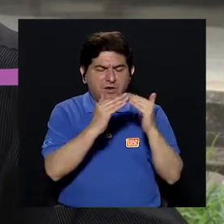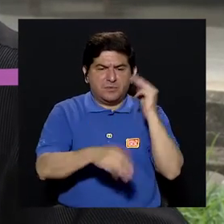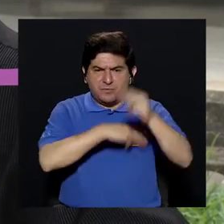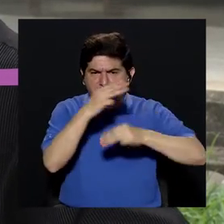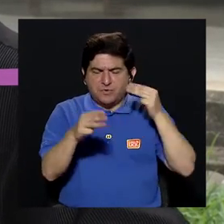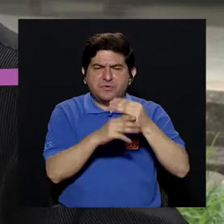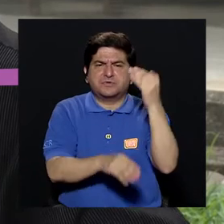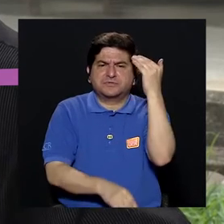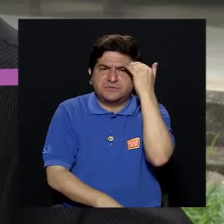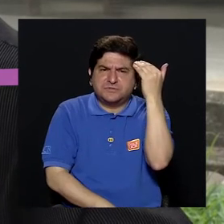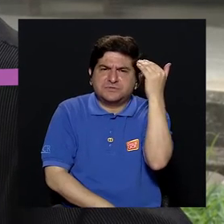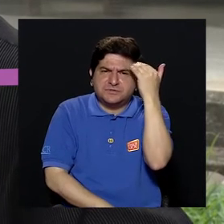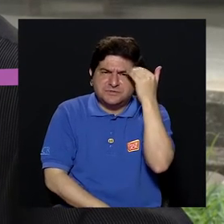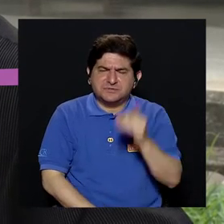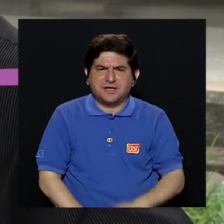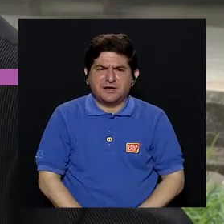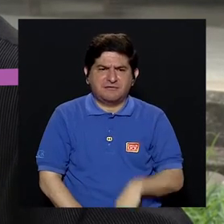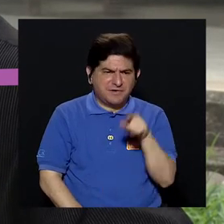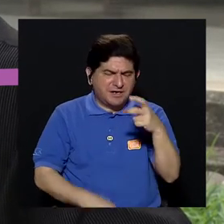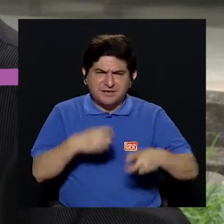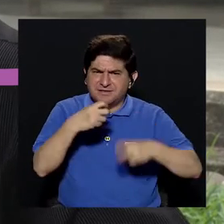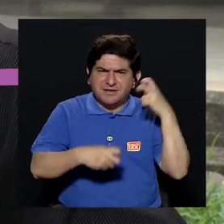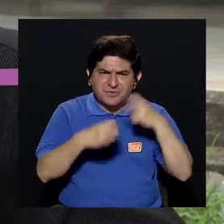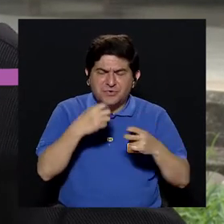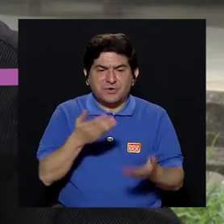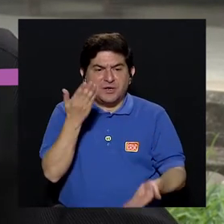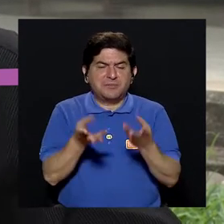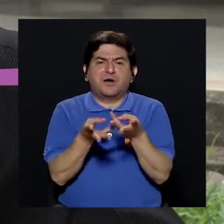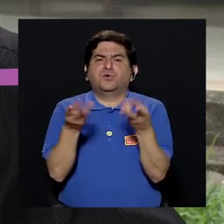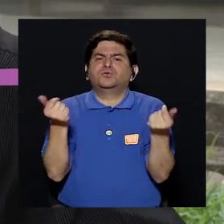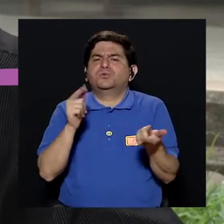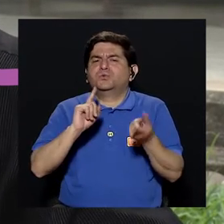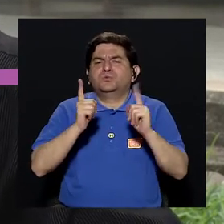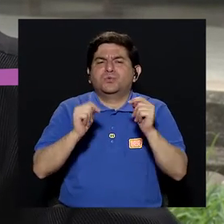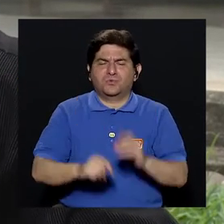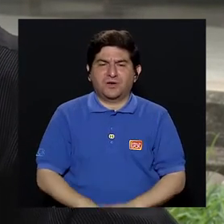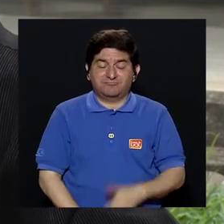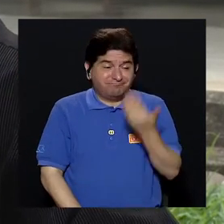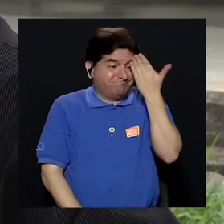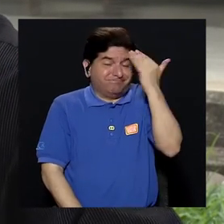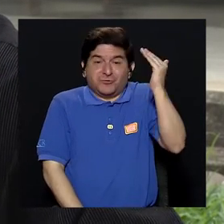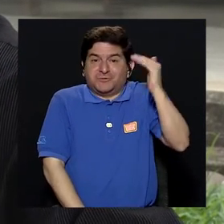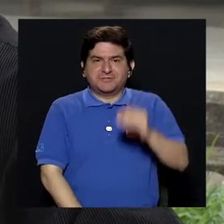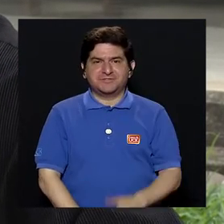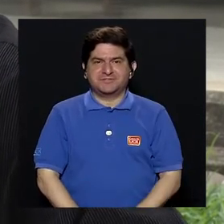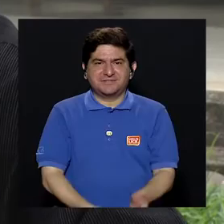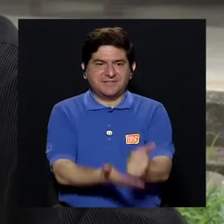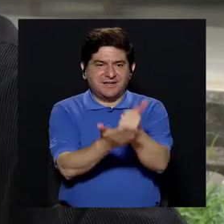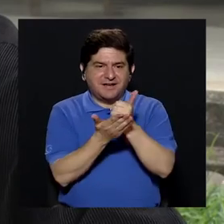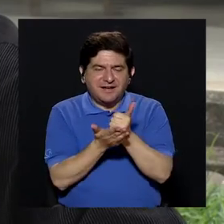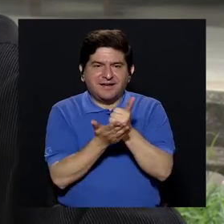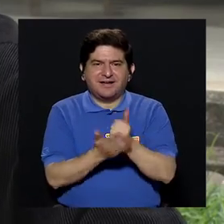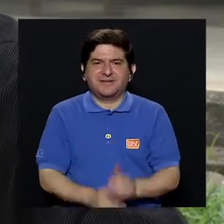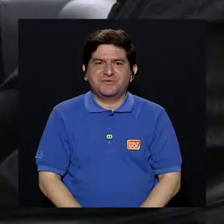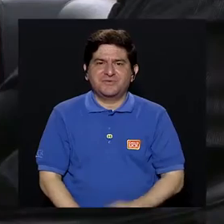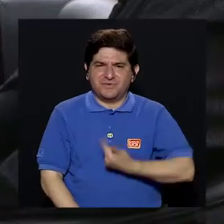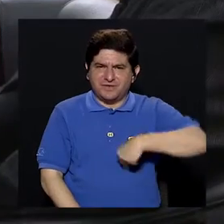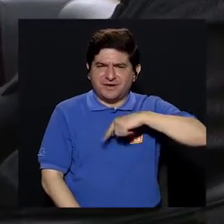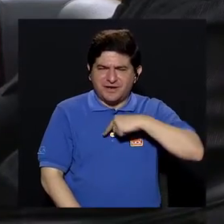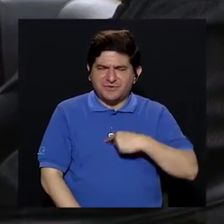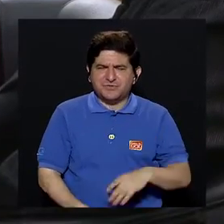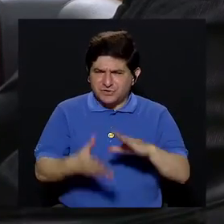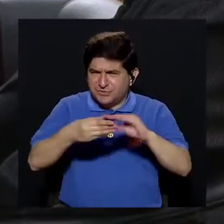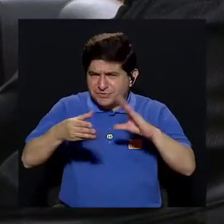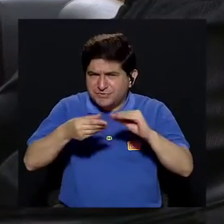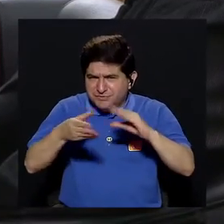población mundial pueda conocer mejor sobre este problema, posibles soluciones. No sé, doctor, algo que nos pueda comentar